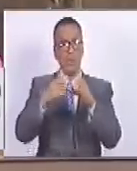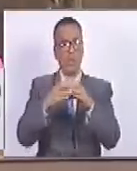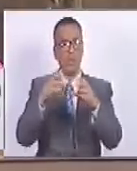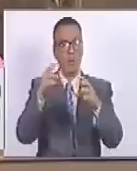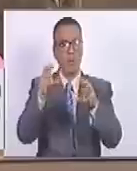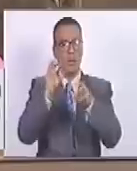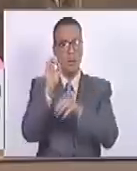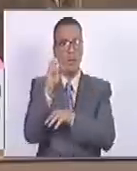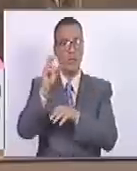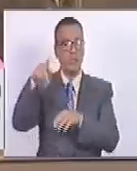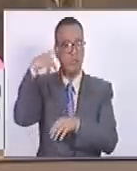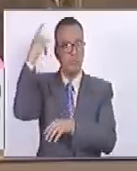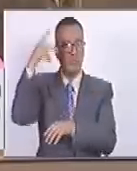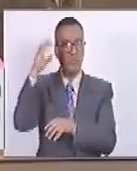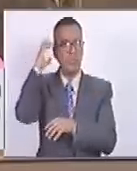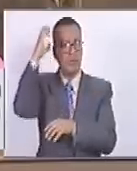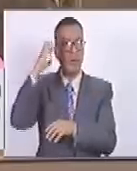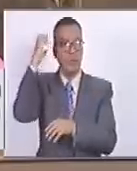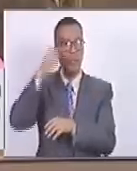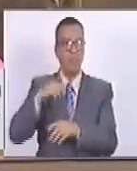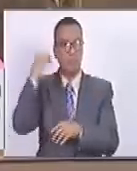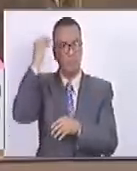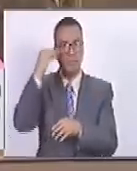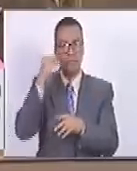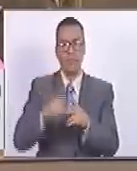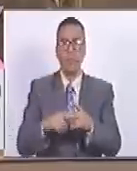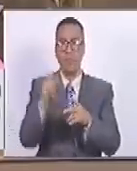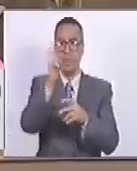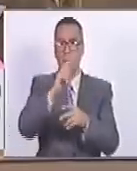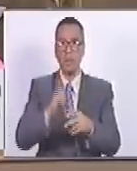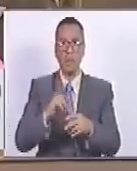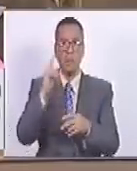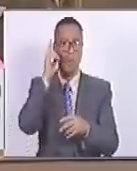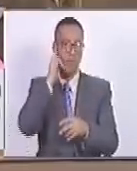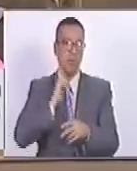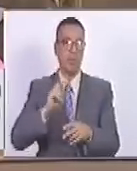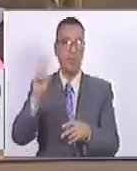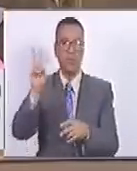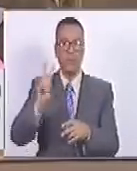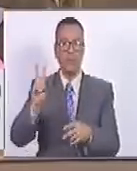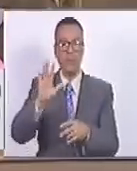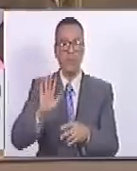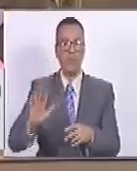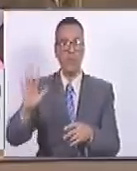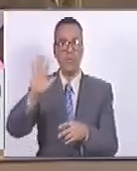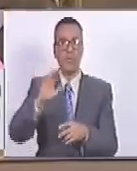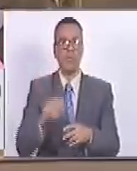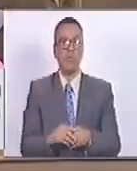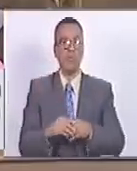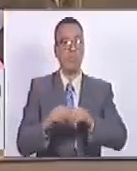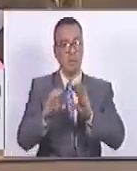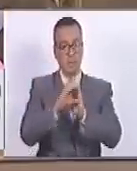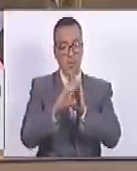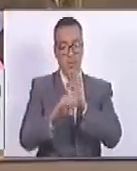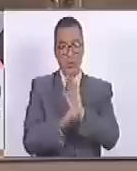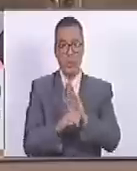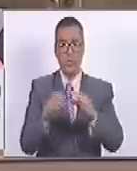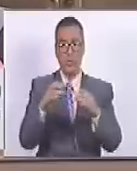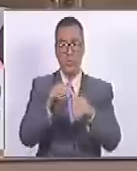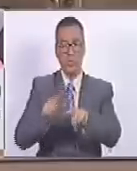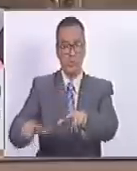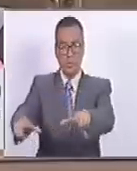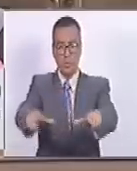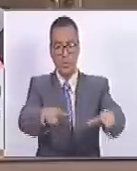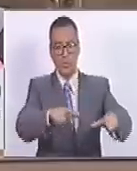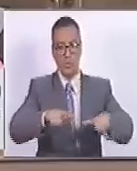Europeo, considerando que la República Bolivariana de Venezuela se constituye en un